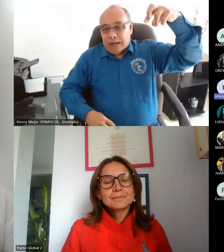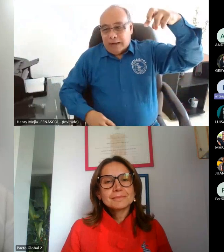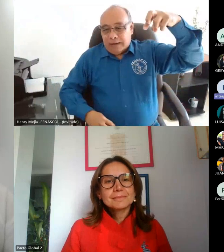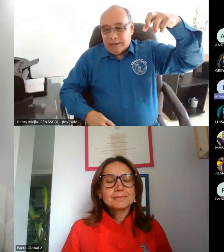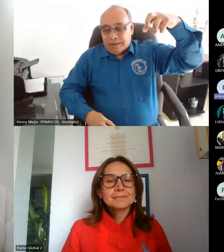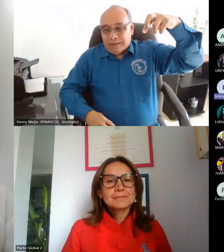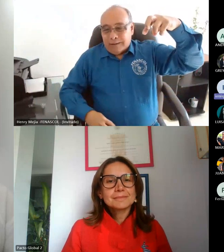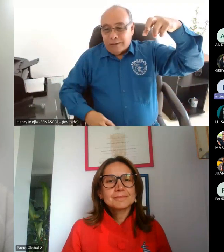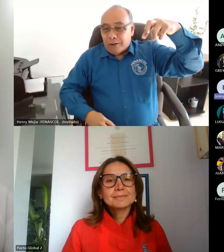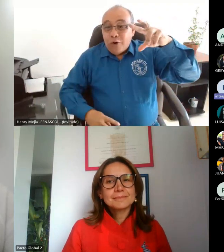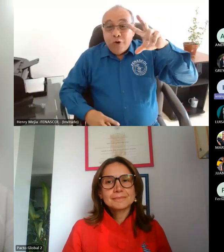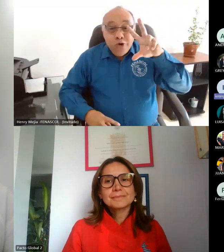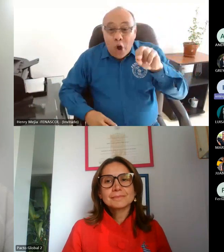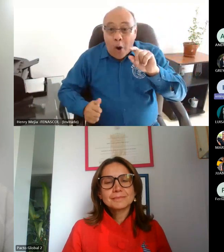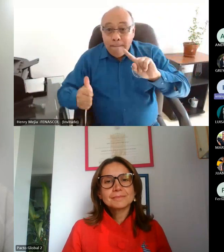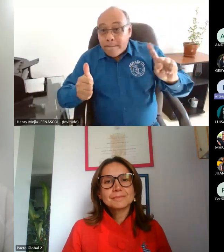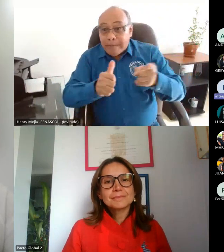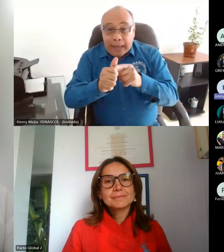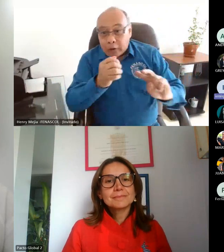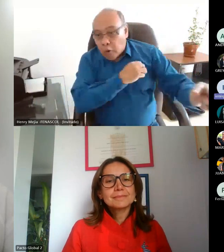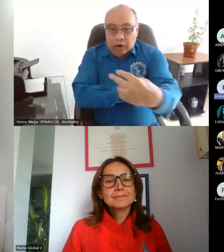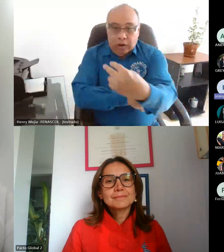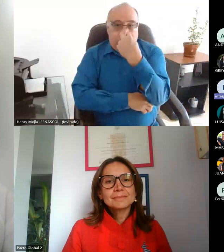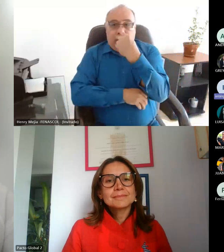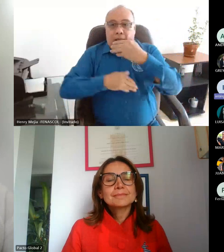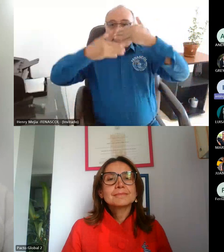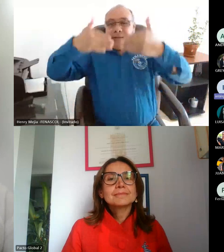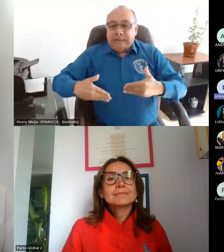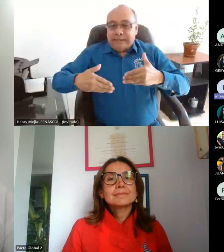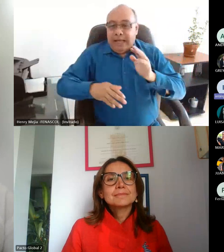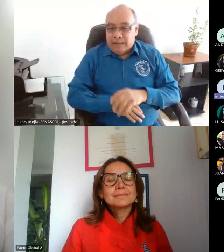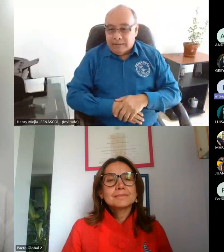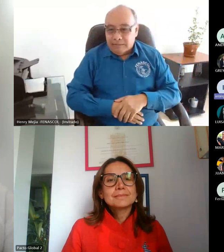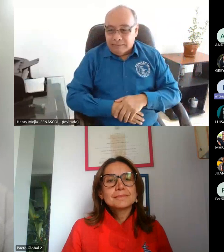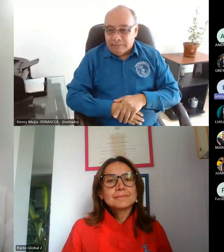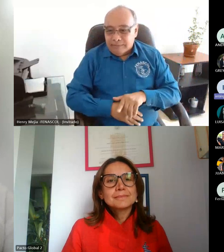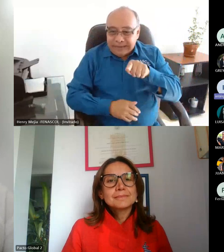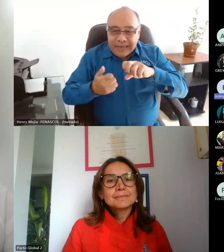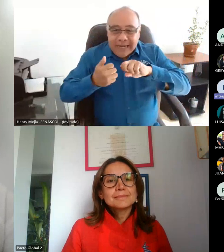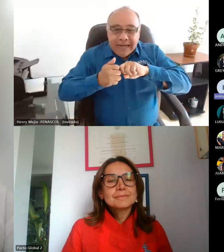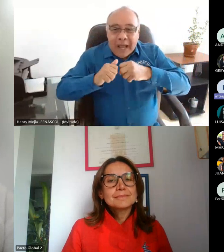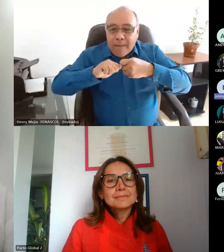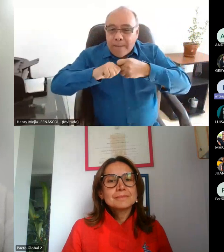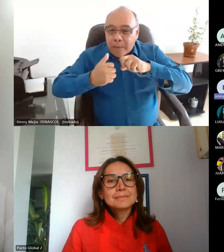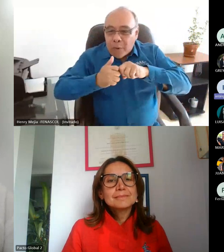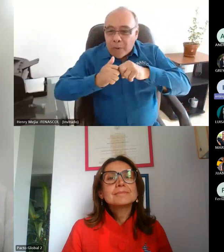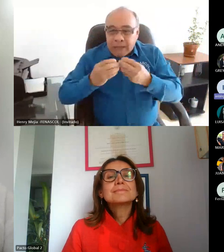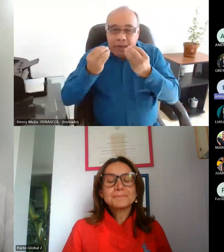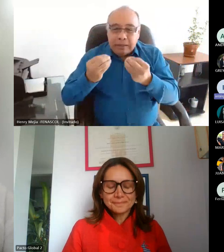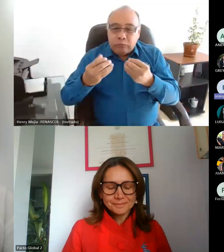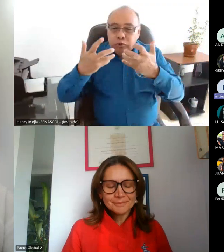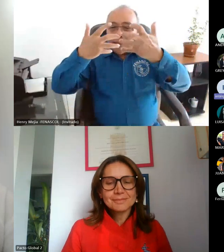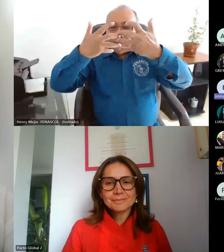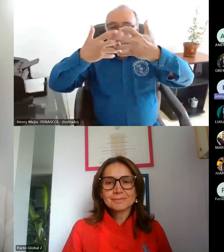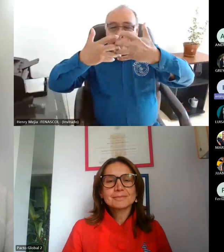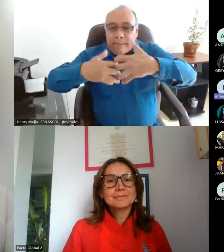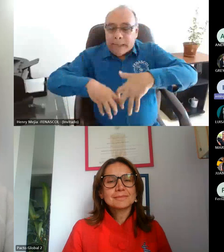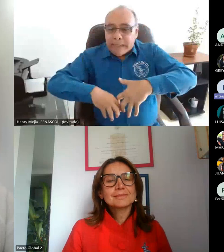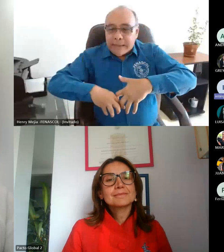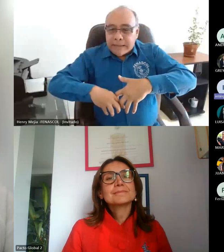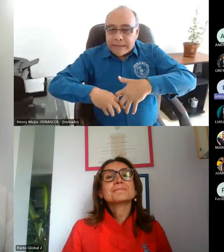mirada sí eh vean a las personas con discapacidad desde un perfil profesional no se fijen en